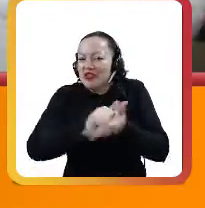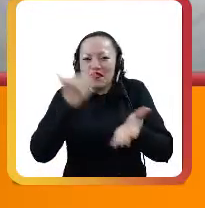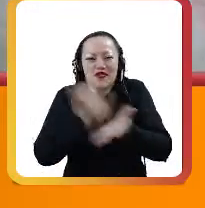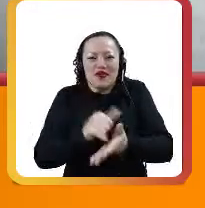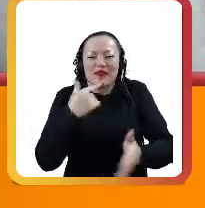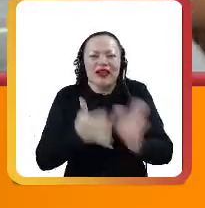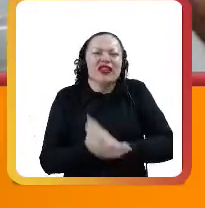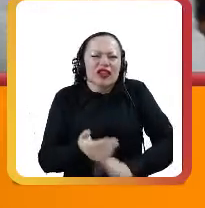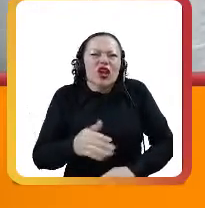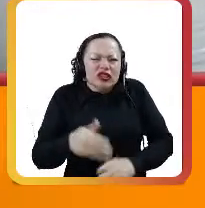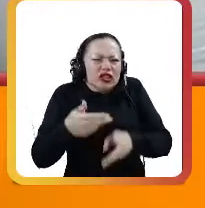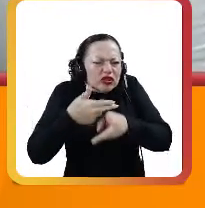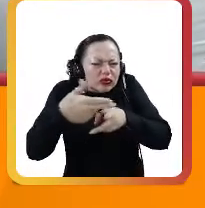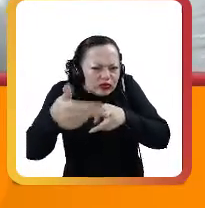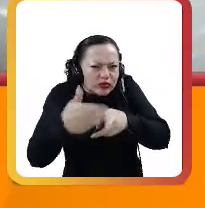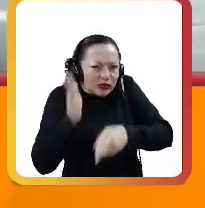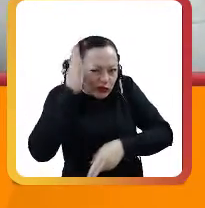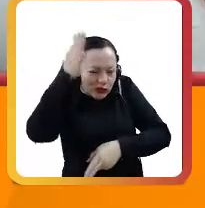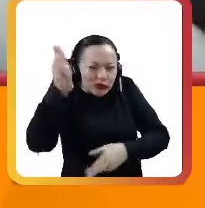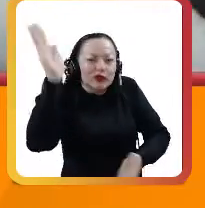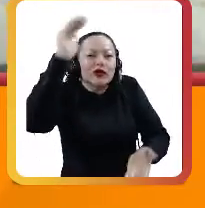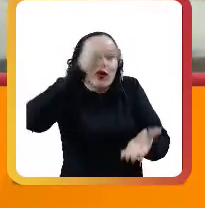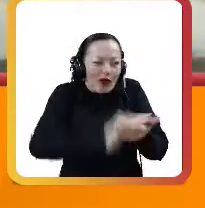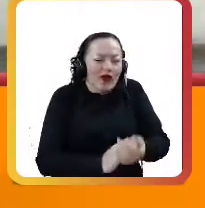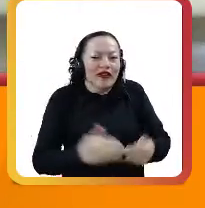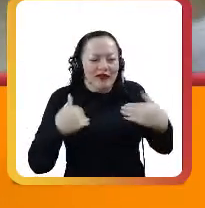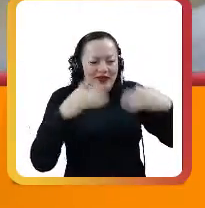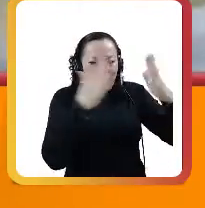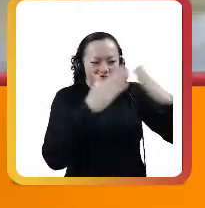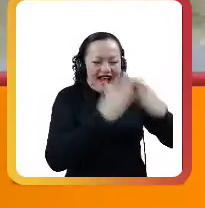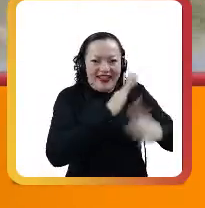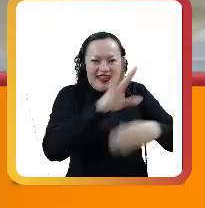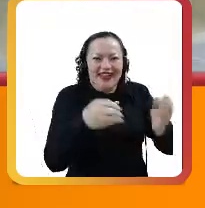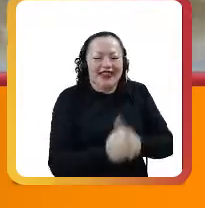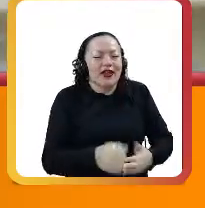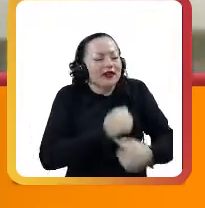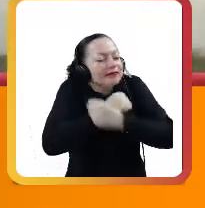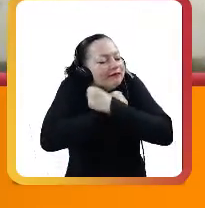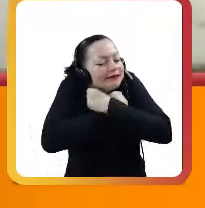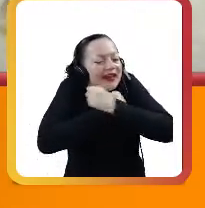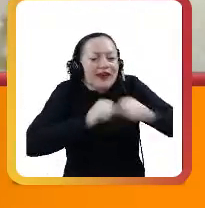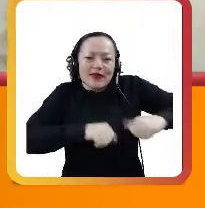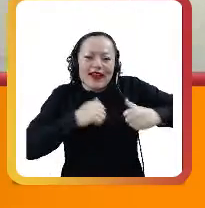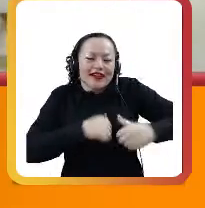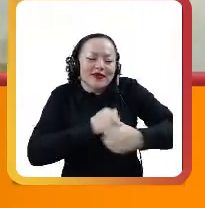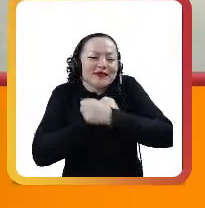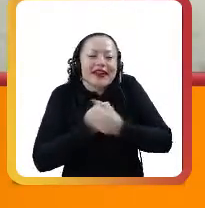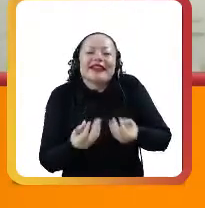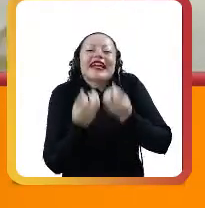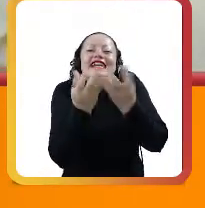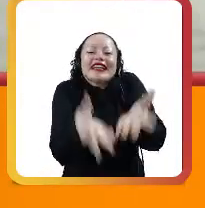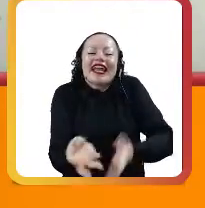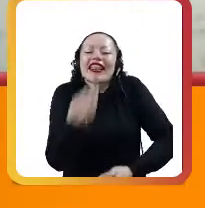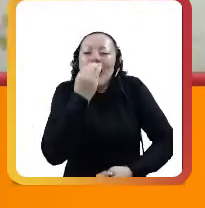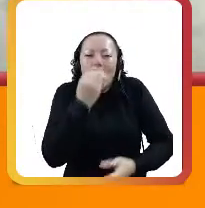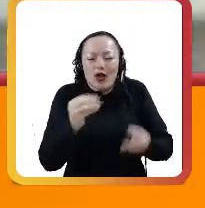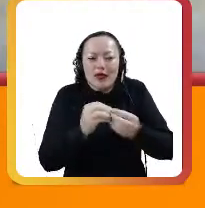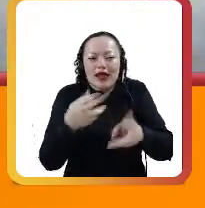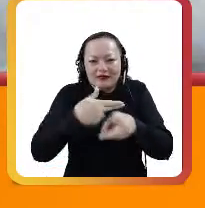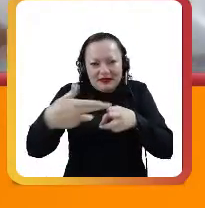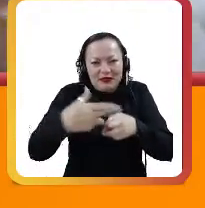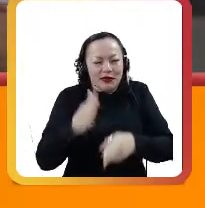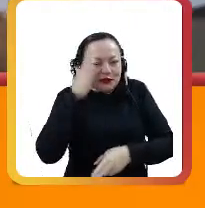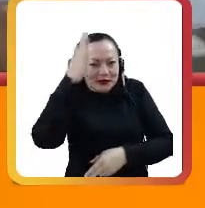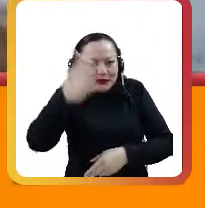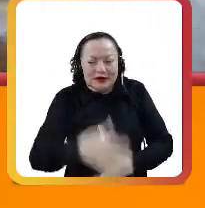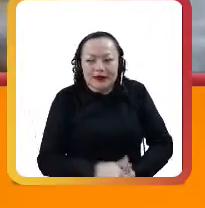Un día de estos hago... Y les llevo así con todo el cariño, así bien decoradito, bien rico, bien lindo.